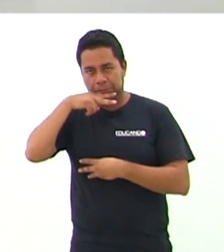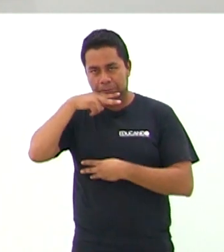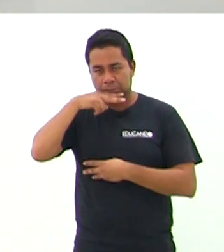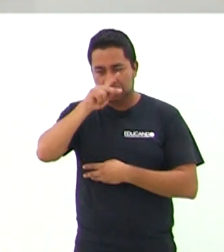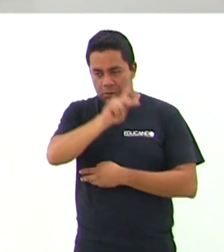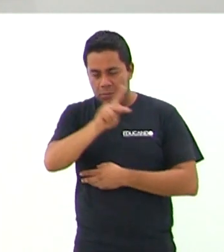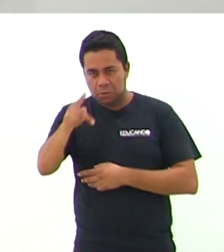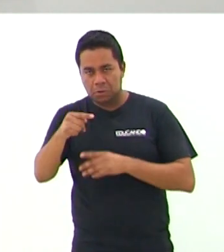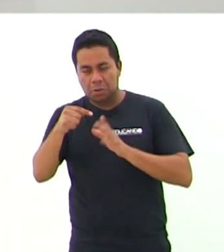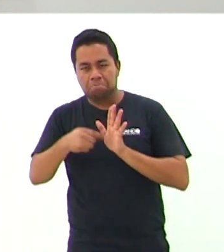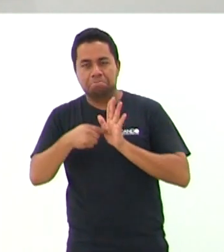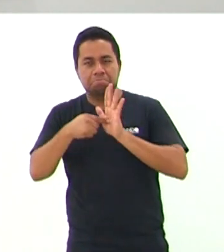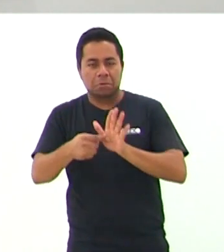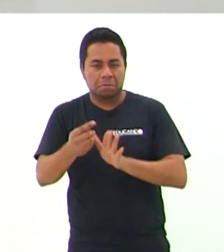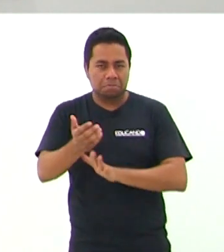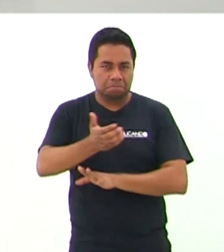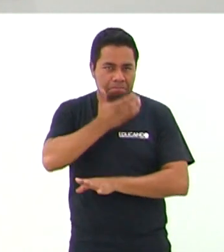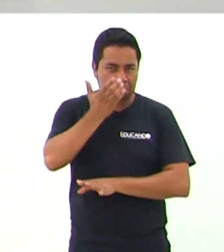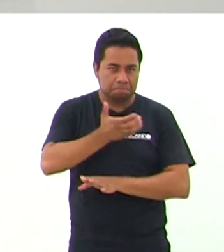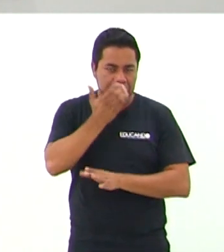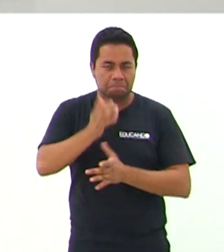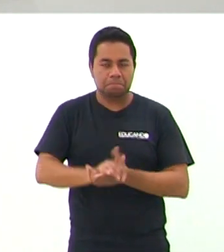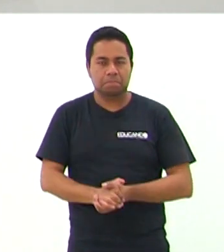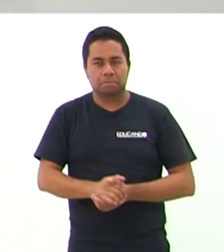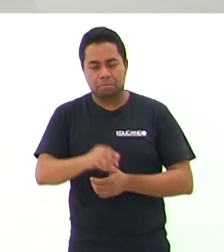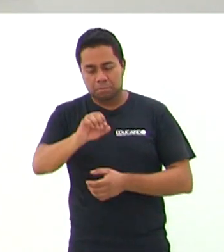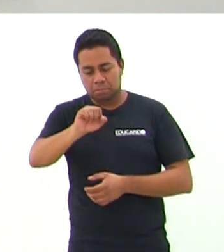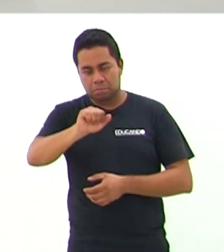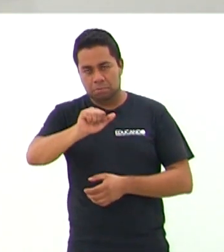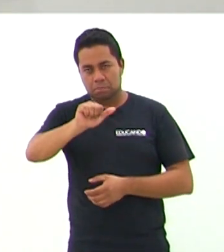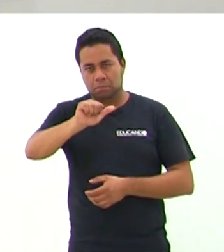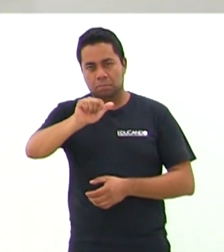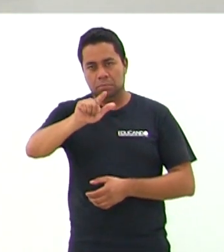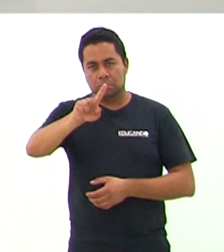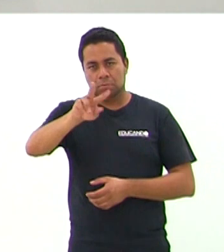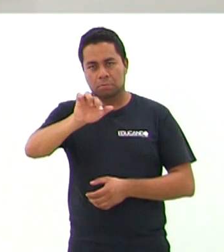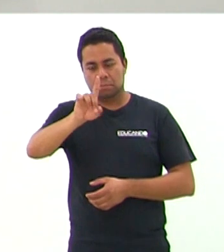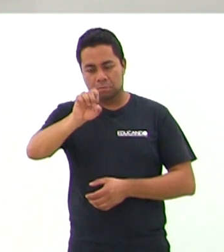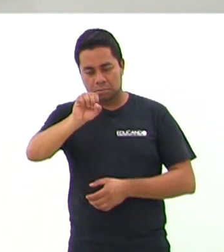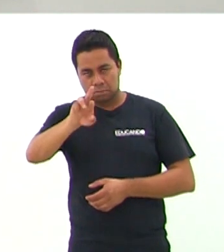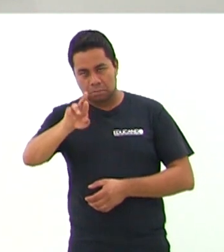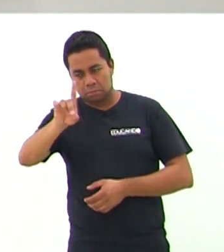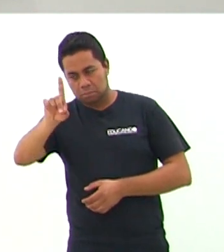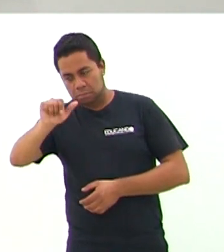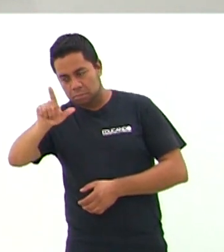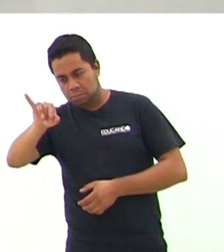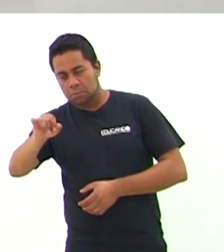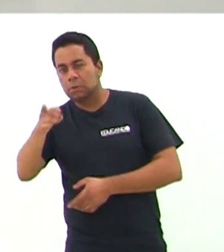Semejar, mostrar, acostumbrar. Salvador Dalí, por ahí me dicen,